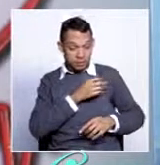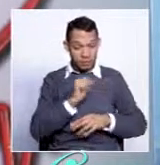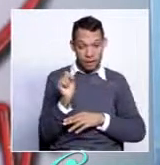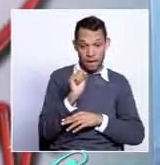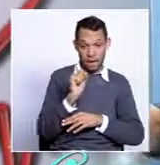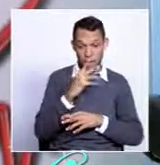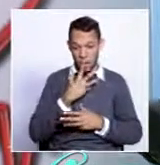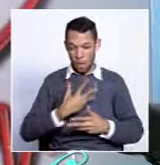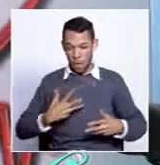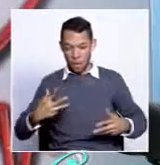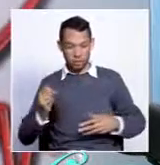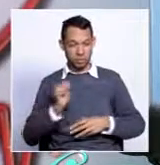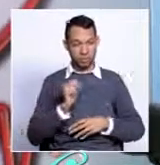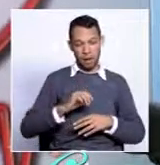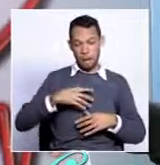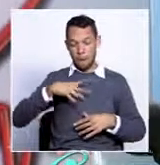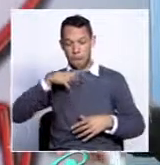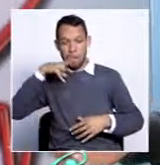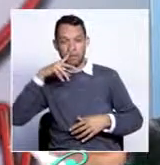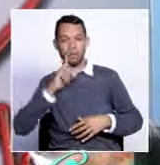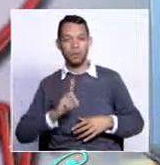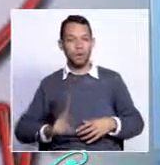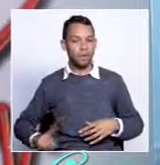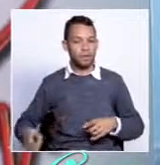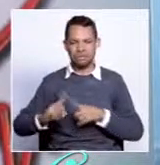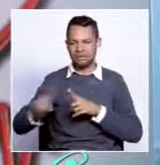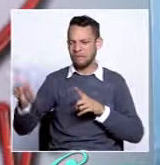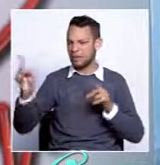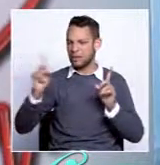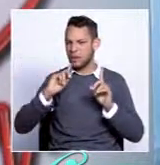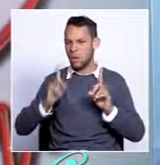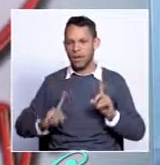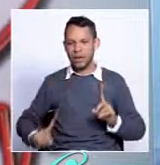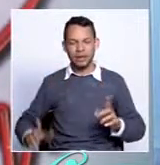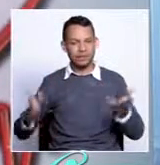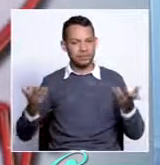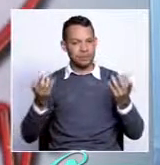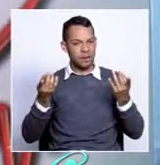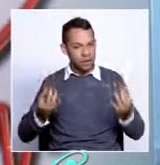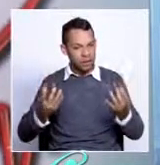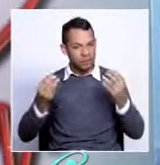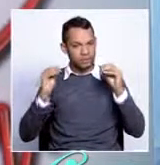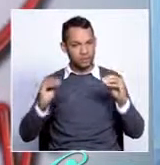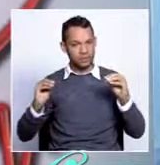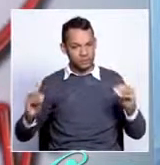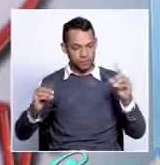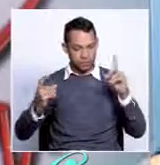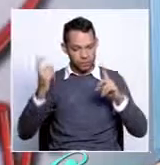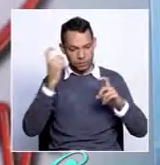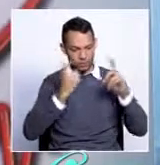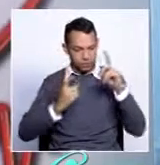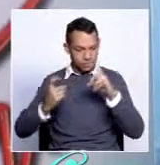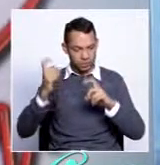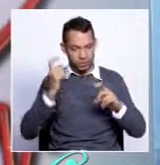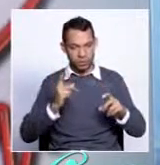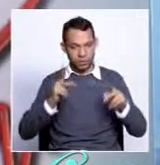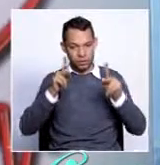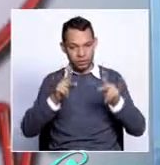una casa es una diferencia a nadie eso es un error debida a un error de